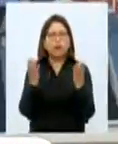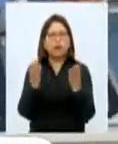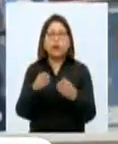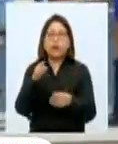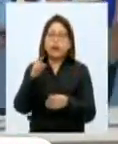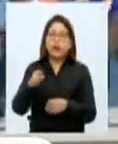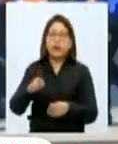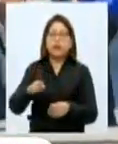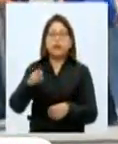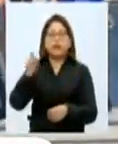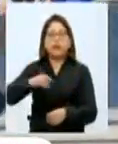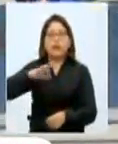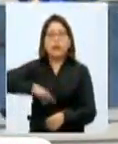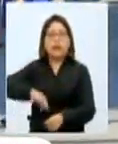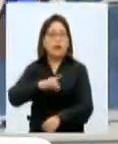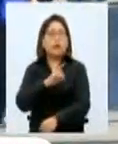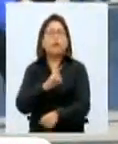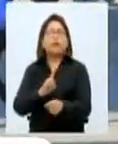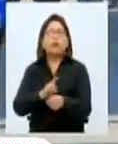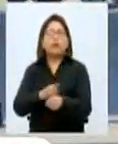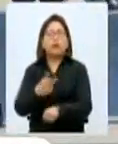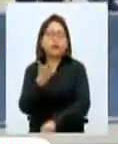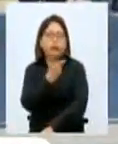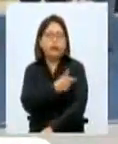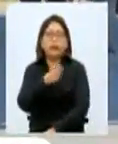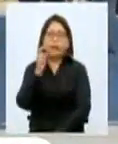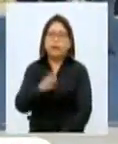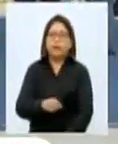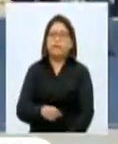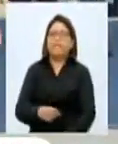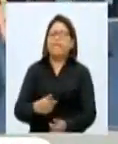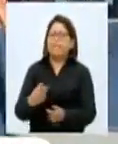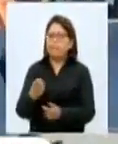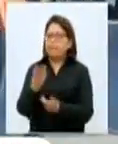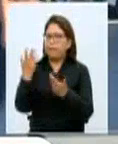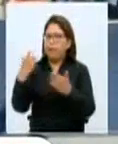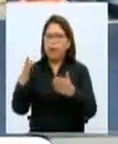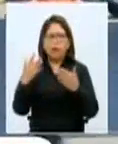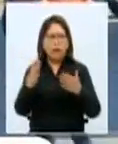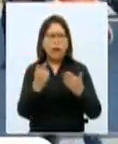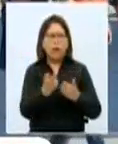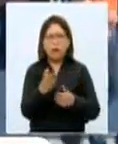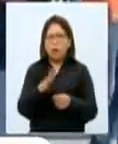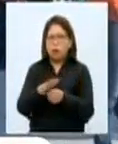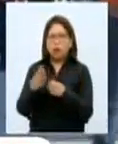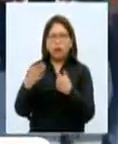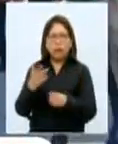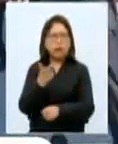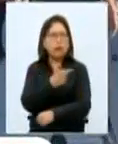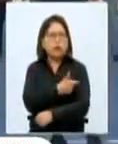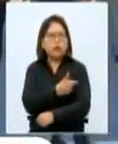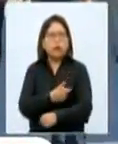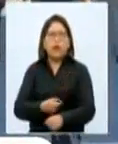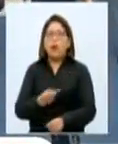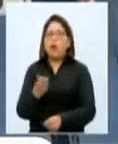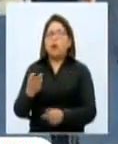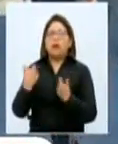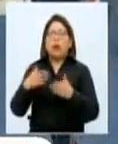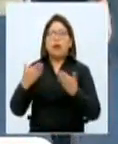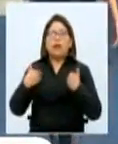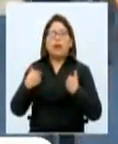hoy, la gran parte de todos los que están en primera línea, ya están vacunados, inclusive con segunda